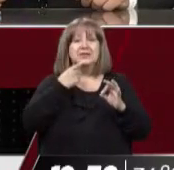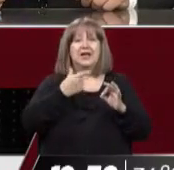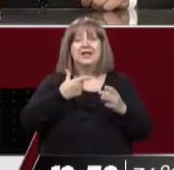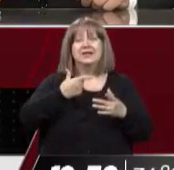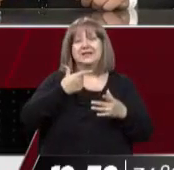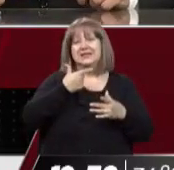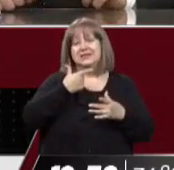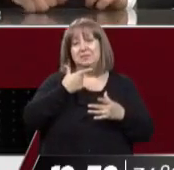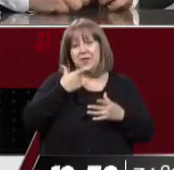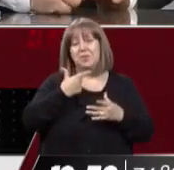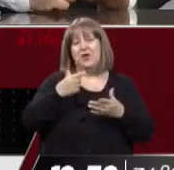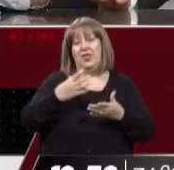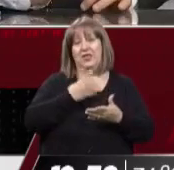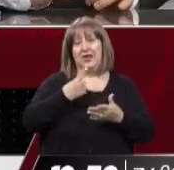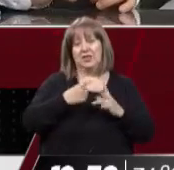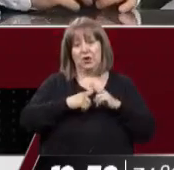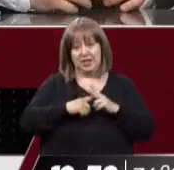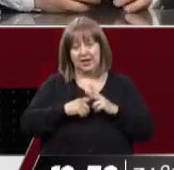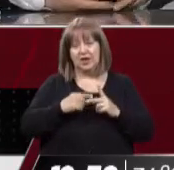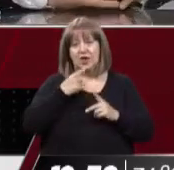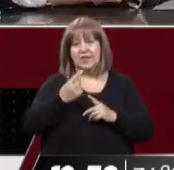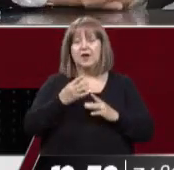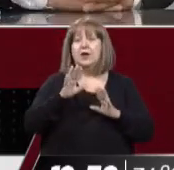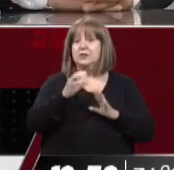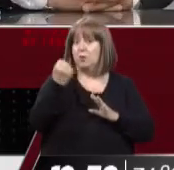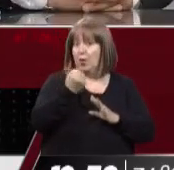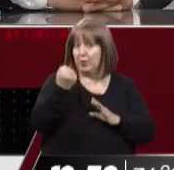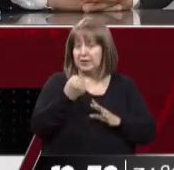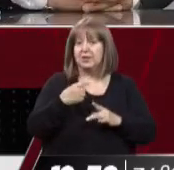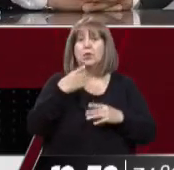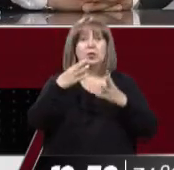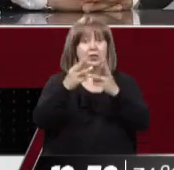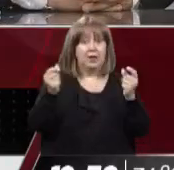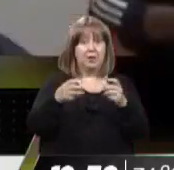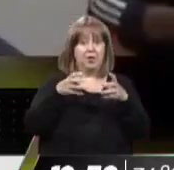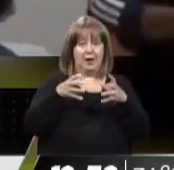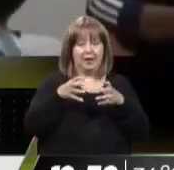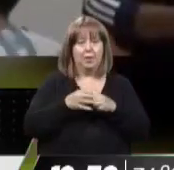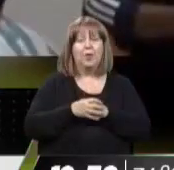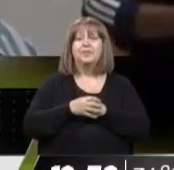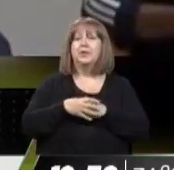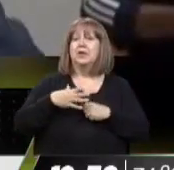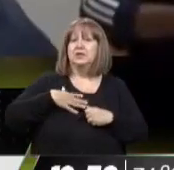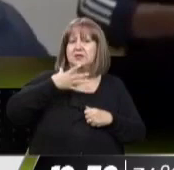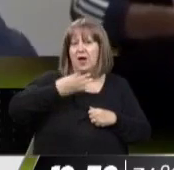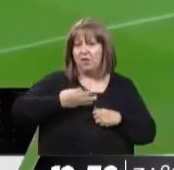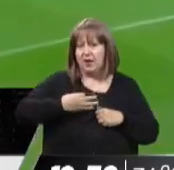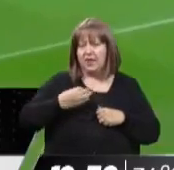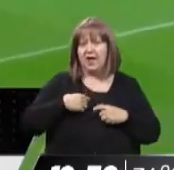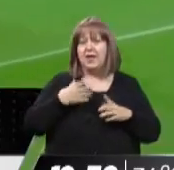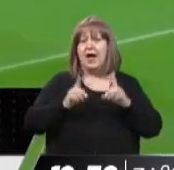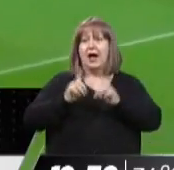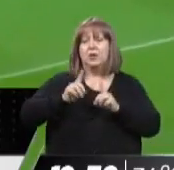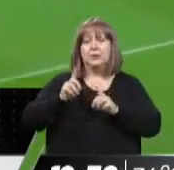Scaloni, lo que dijo al término del partido, que es quizás el dato más importante de la jornada. Es verdad que hay algunos que no jugaron por